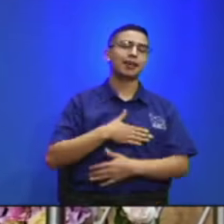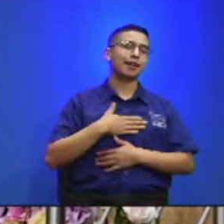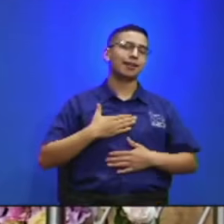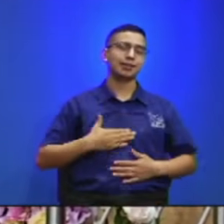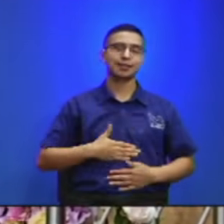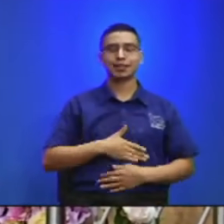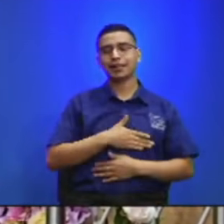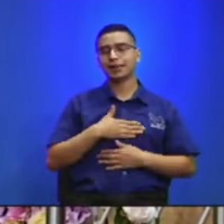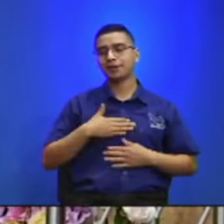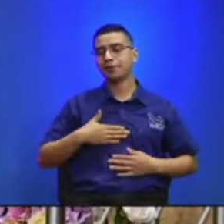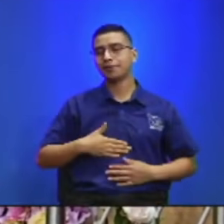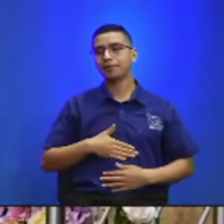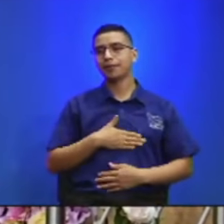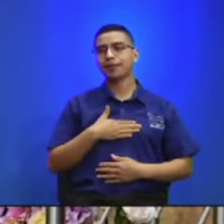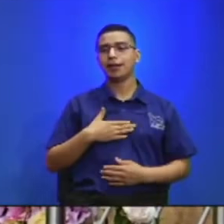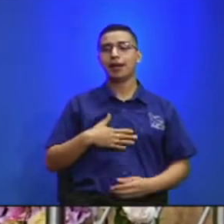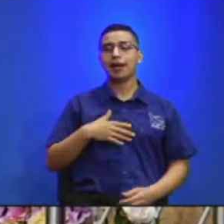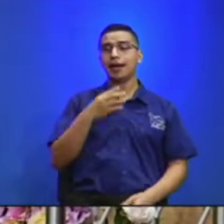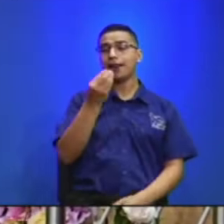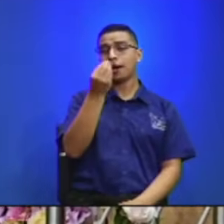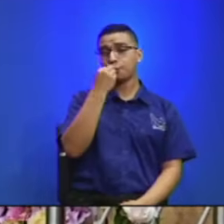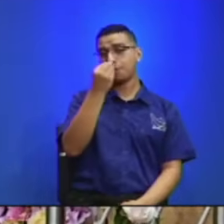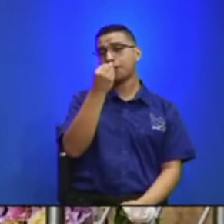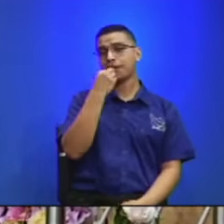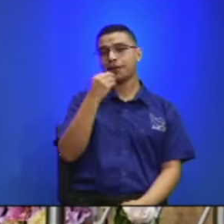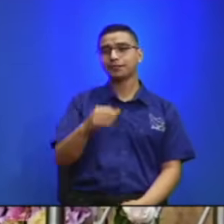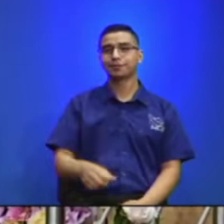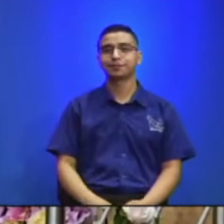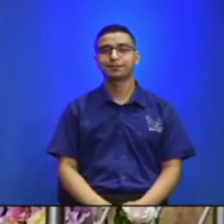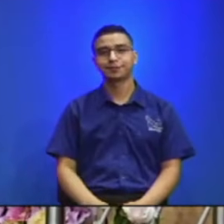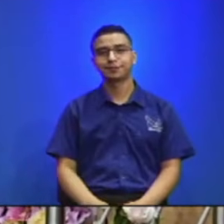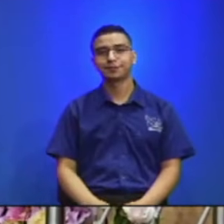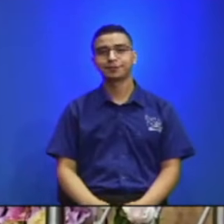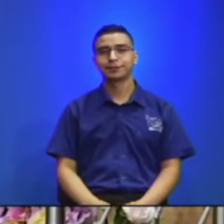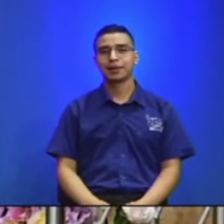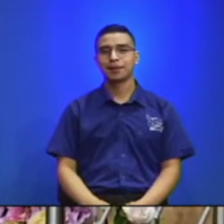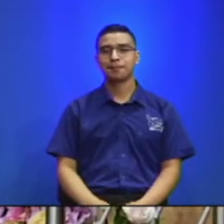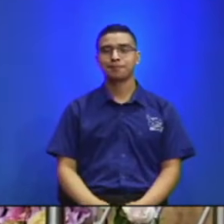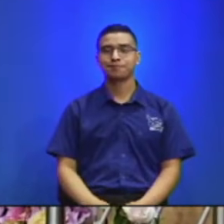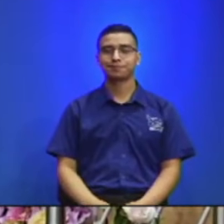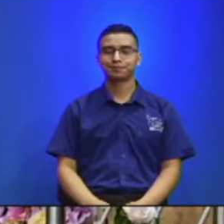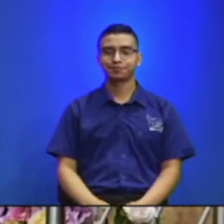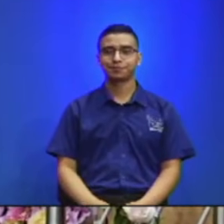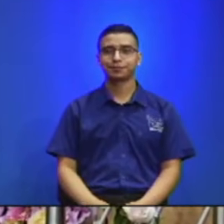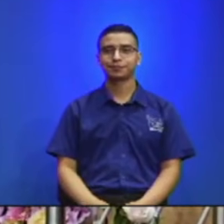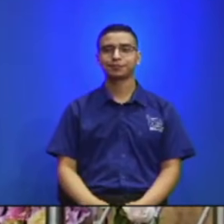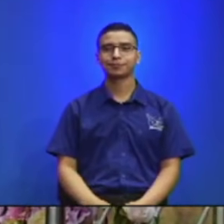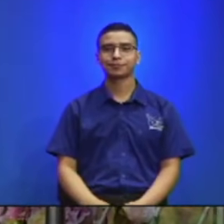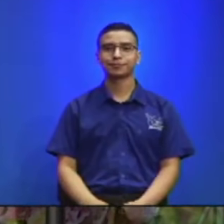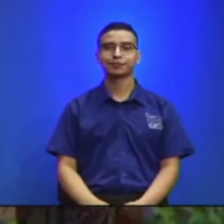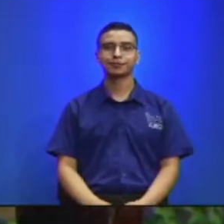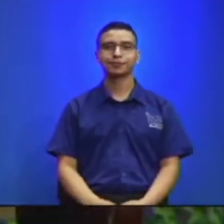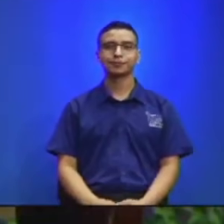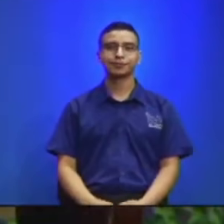mojar bien con el recadito me gusta el editar me